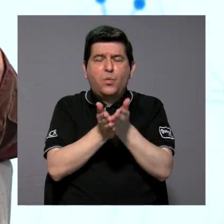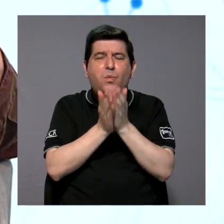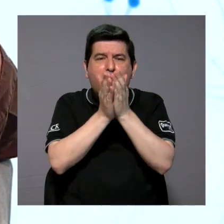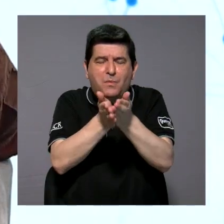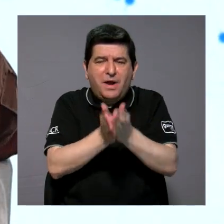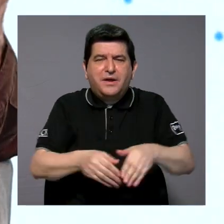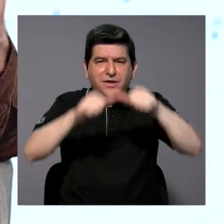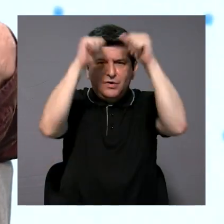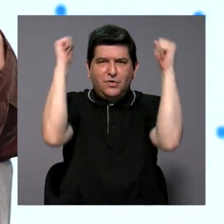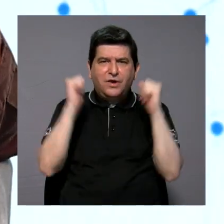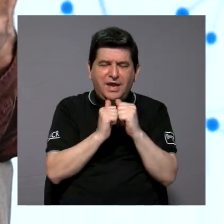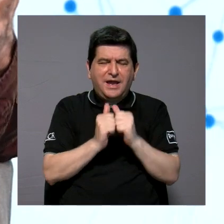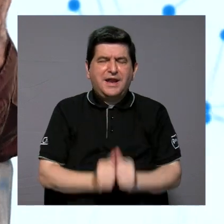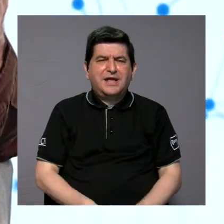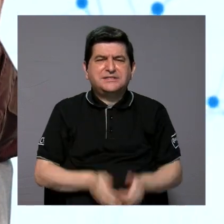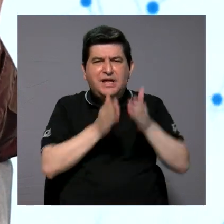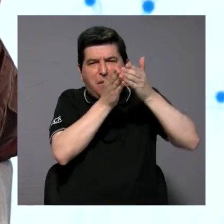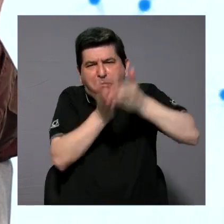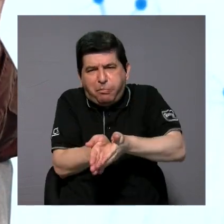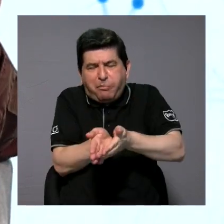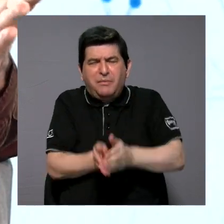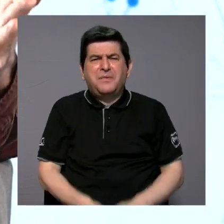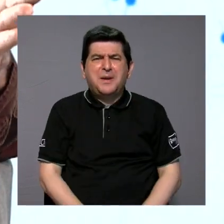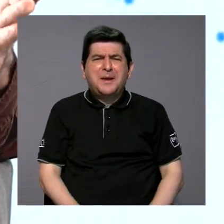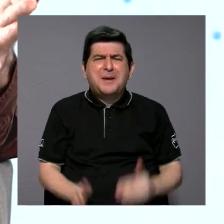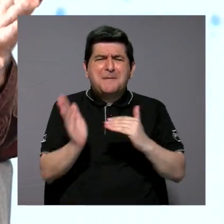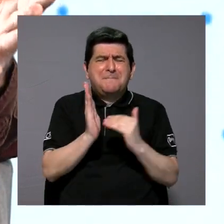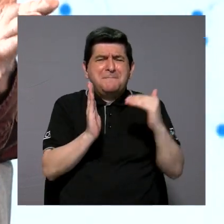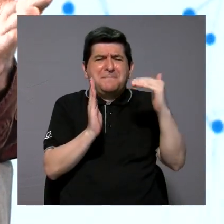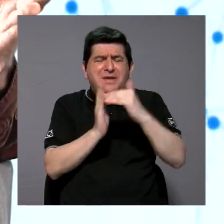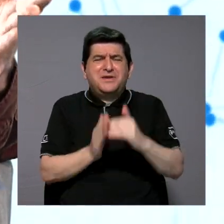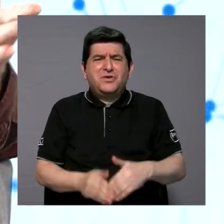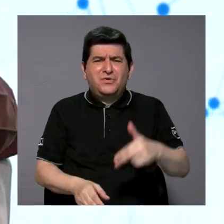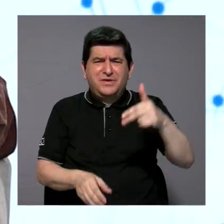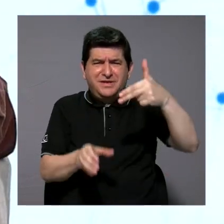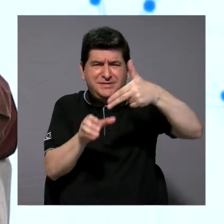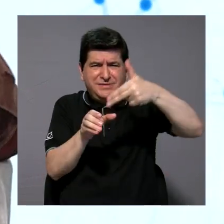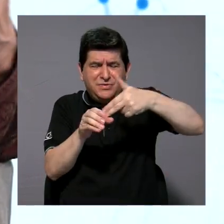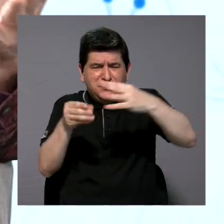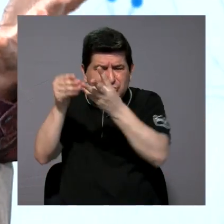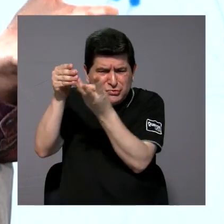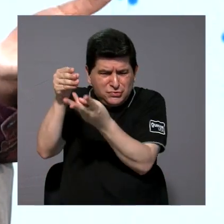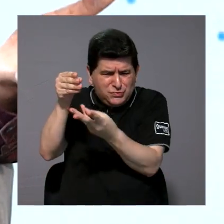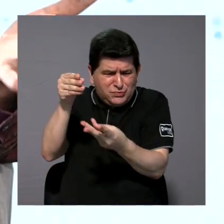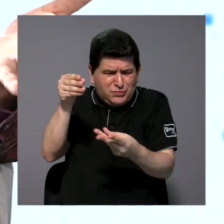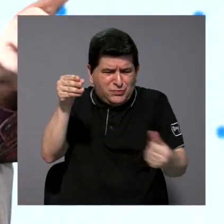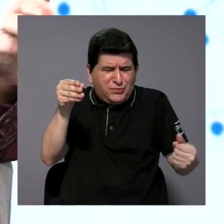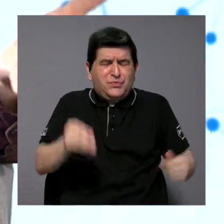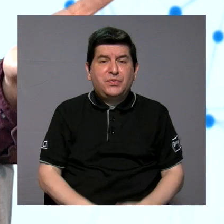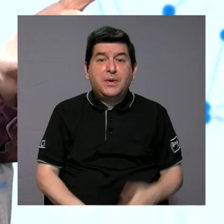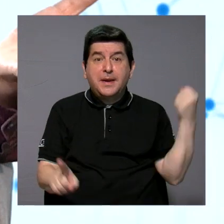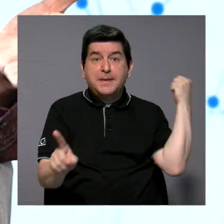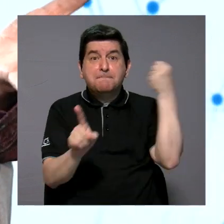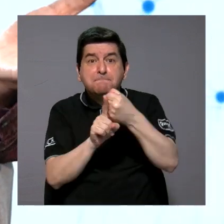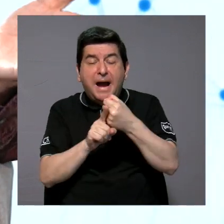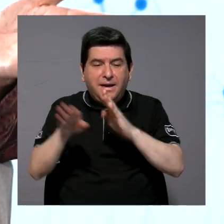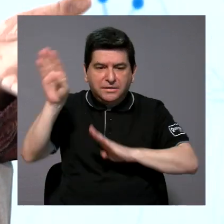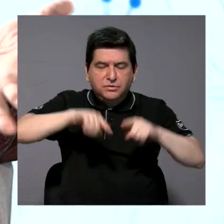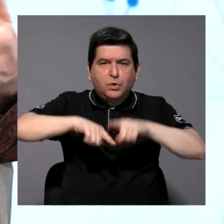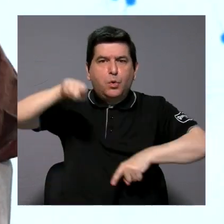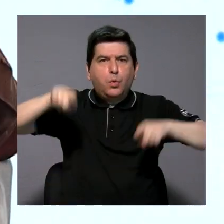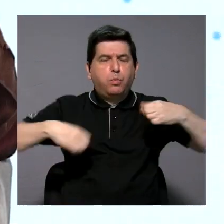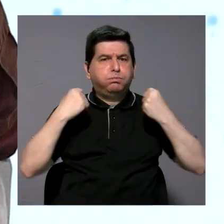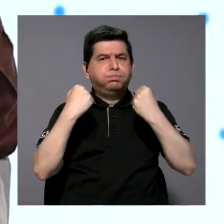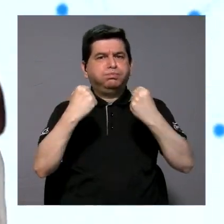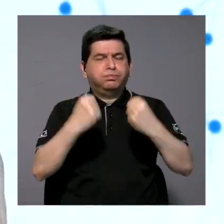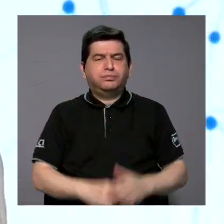en Alaska, derramando miles de galones de petróleo crudo. y que tuvo un gran impacto en la biodiversidad.